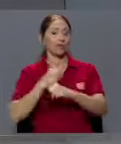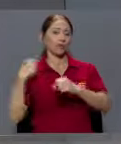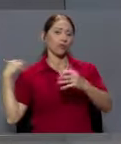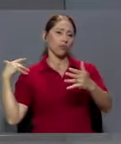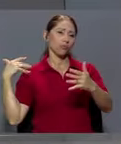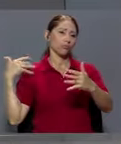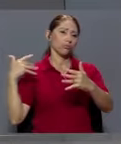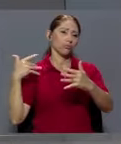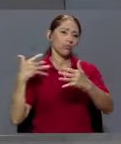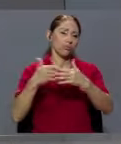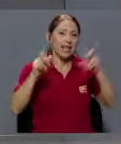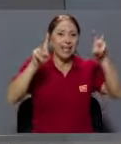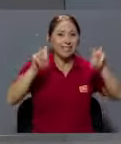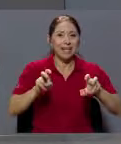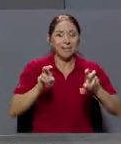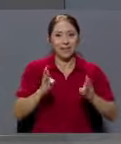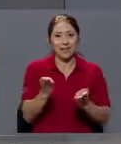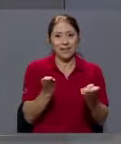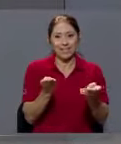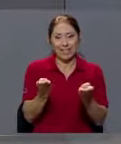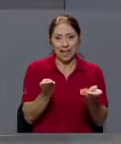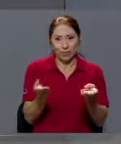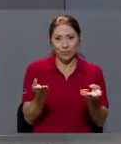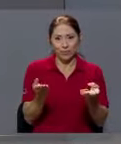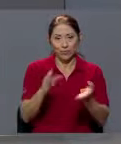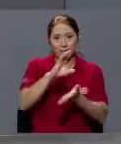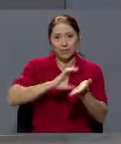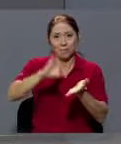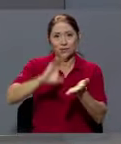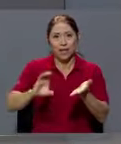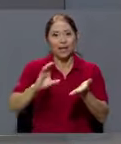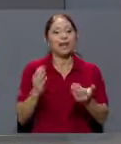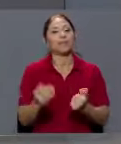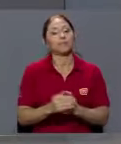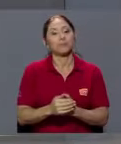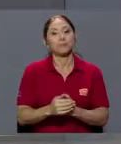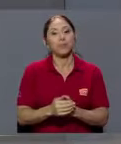de que tenemos el examen de bachillerato en secundaria,